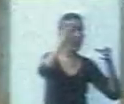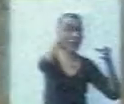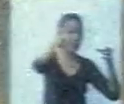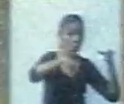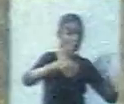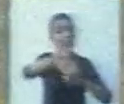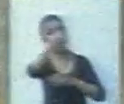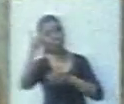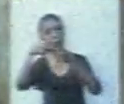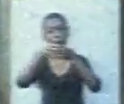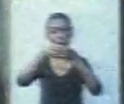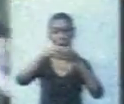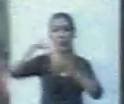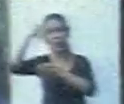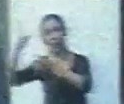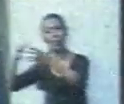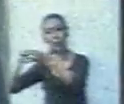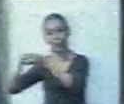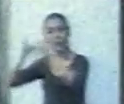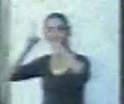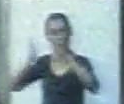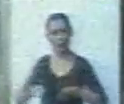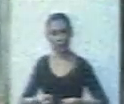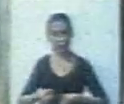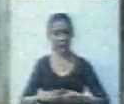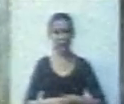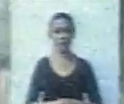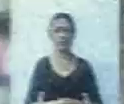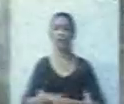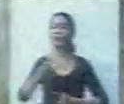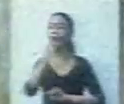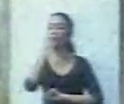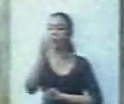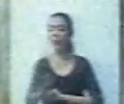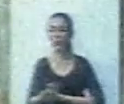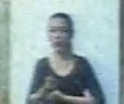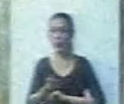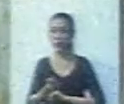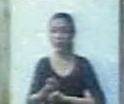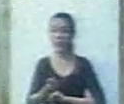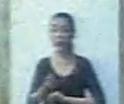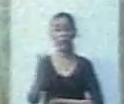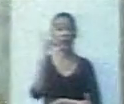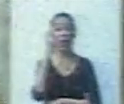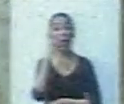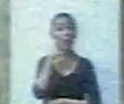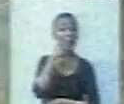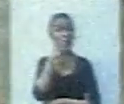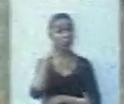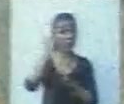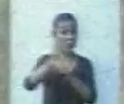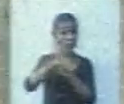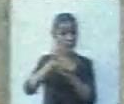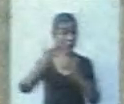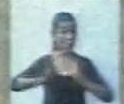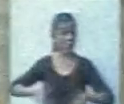solución urgente al tema financiero, ¿no? ¿En el edificio se trabaja normalmente? Totalmente, al 100%. Sino que,